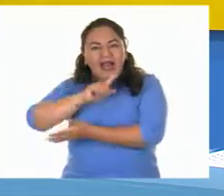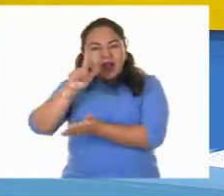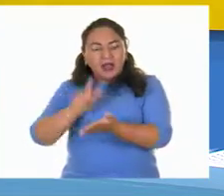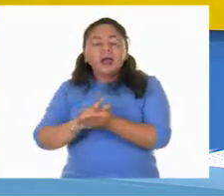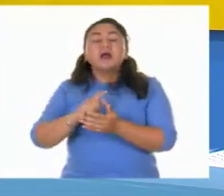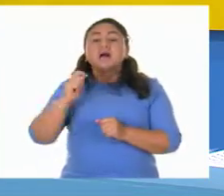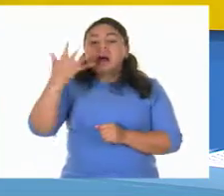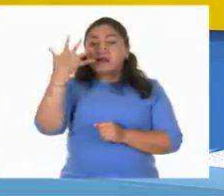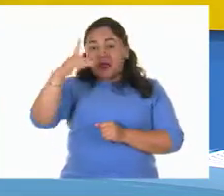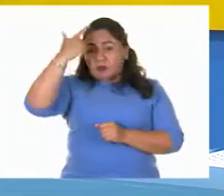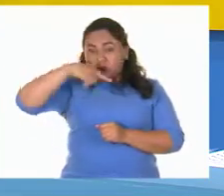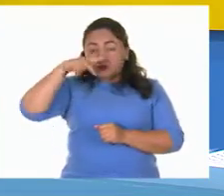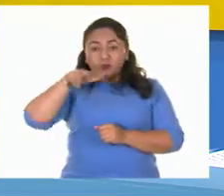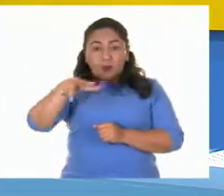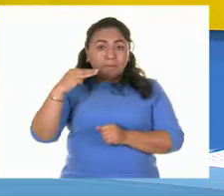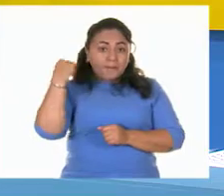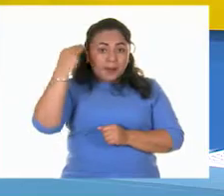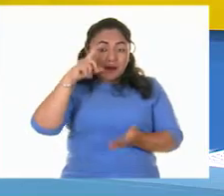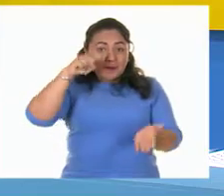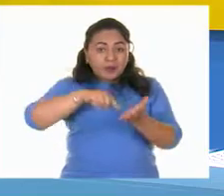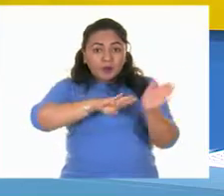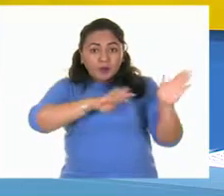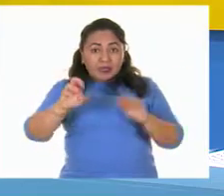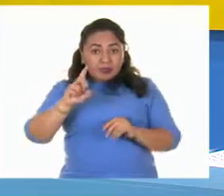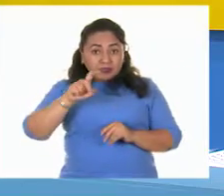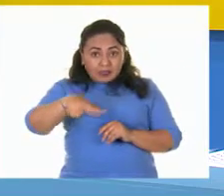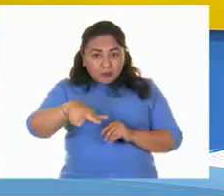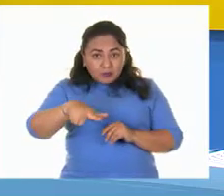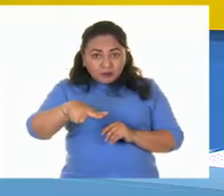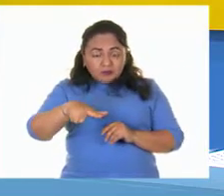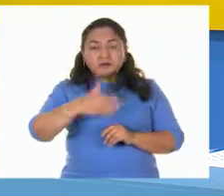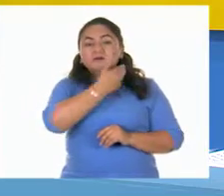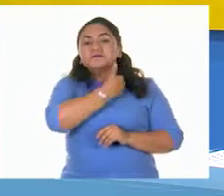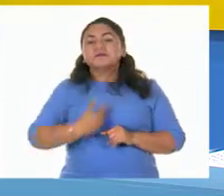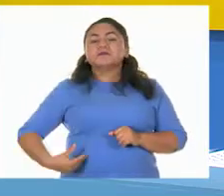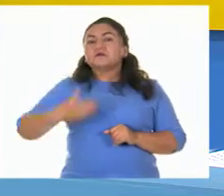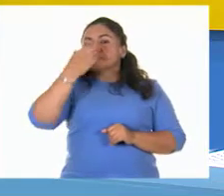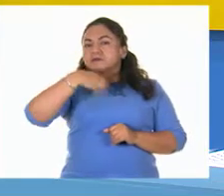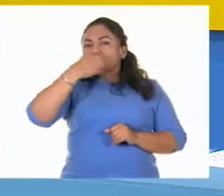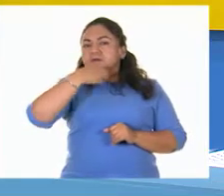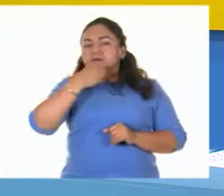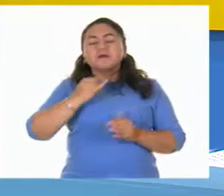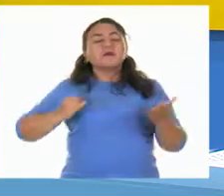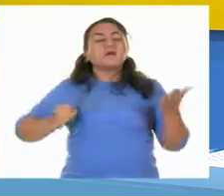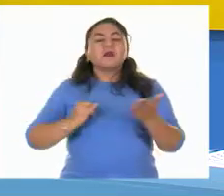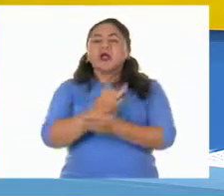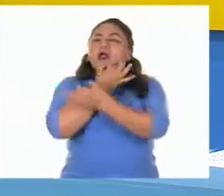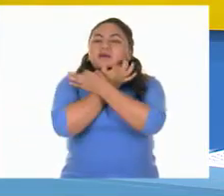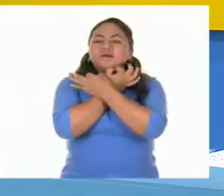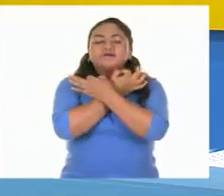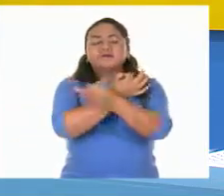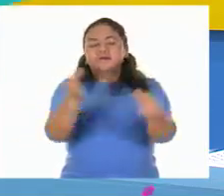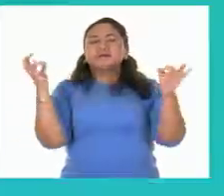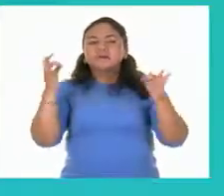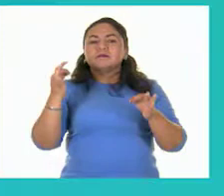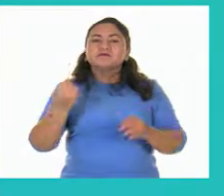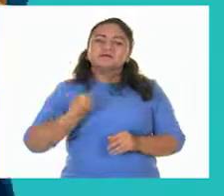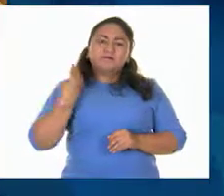10 de la noche del 18 de marzo de 1938, el presidente Lázaro Cárdenas pronunció el siguiente